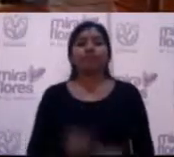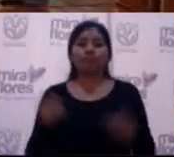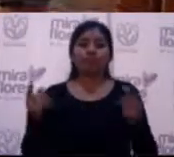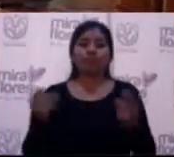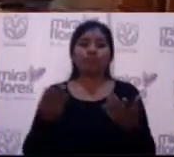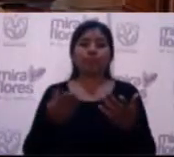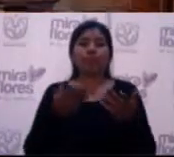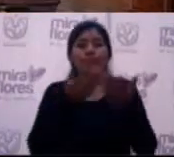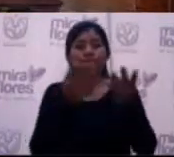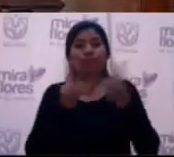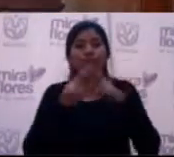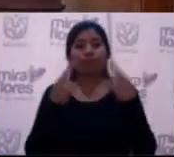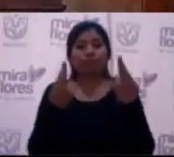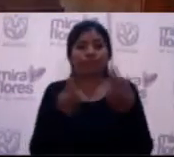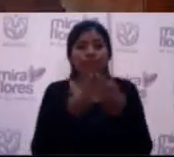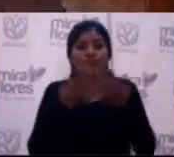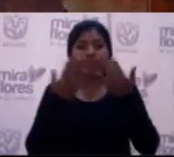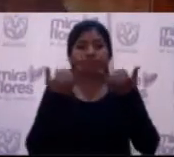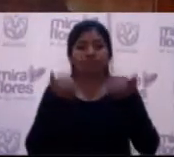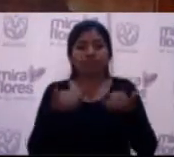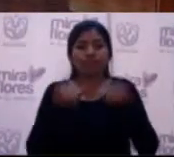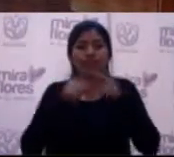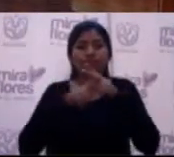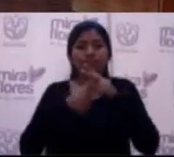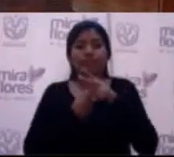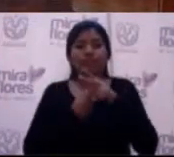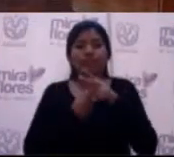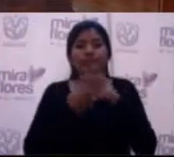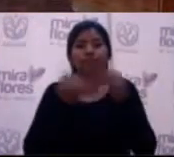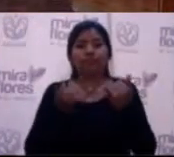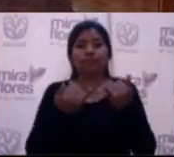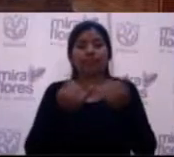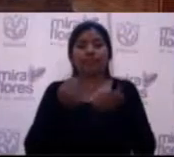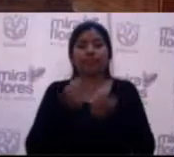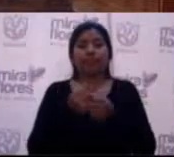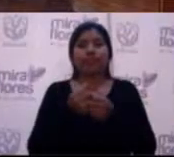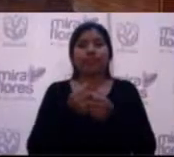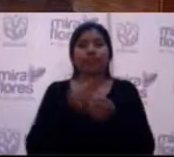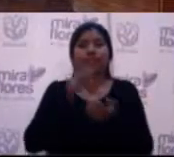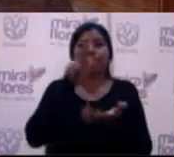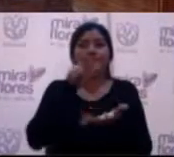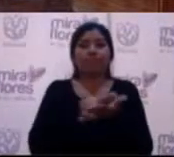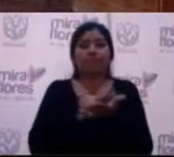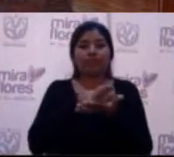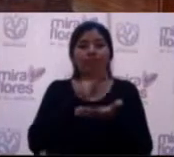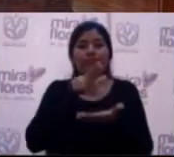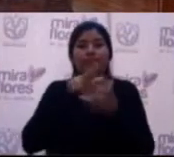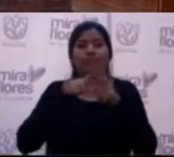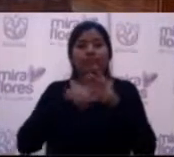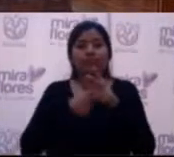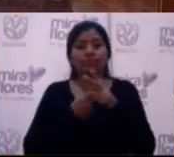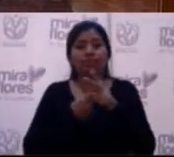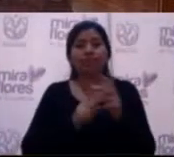sesión y vamos a lo que es la aprobación del acta de la sesión ordinaria de fecha 17 de mayo del año 2018.